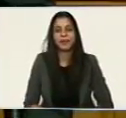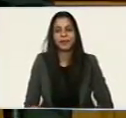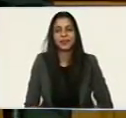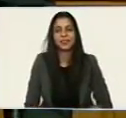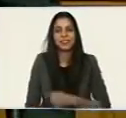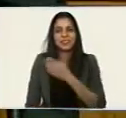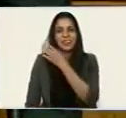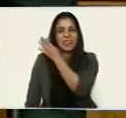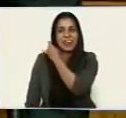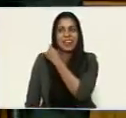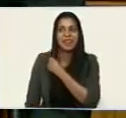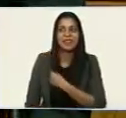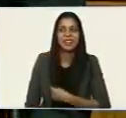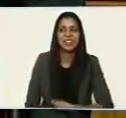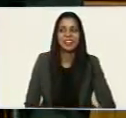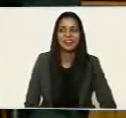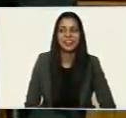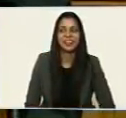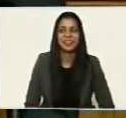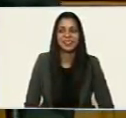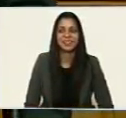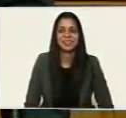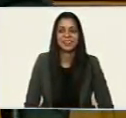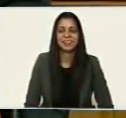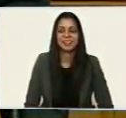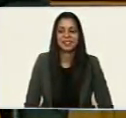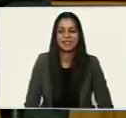permisada la semana pasada, ¿verdad? La semana pasada.